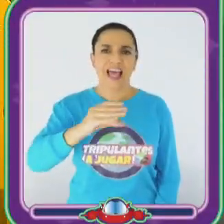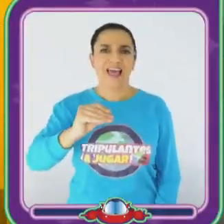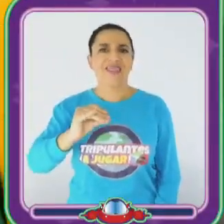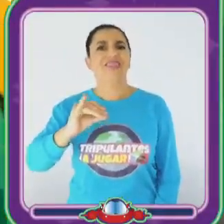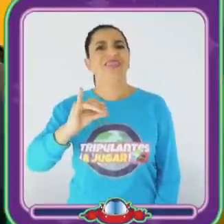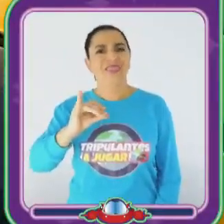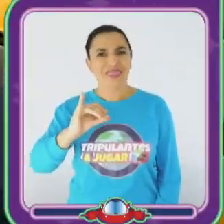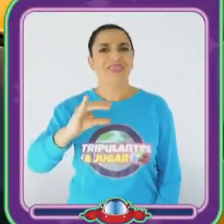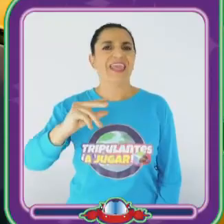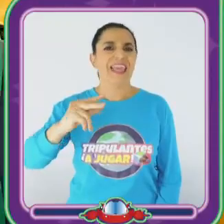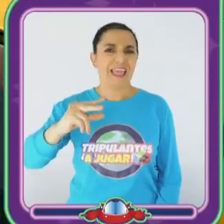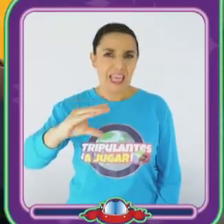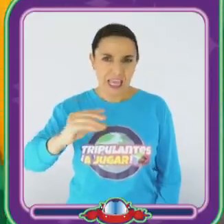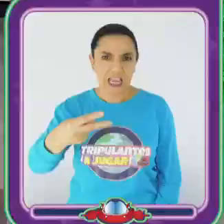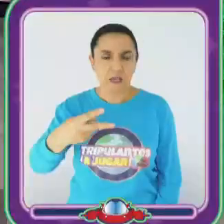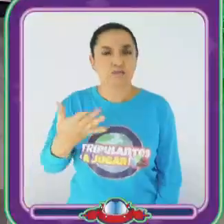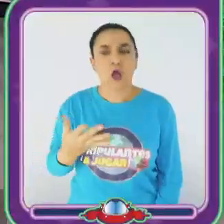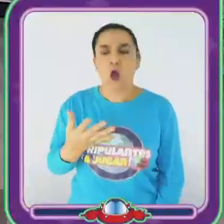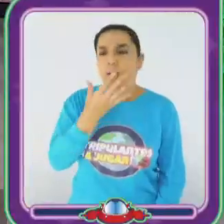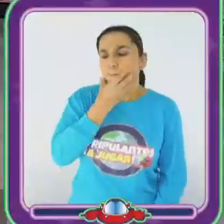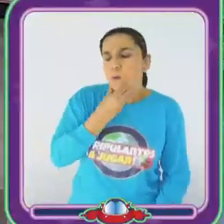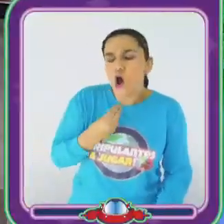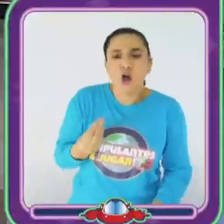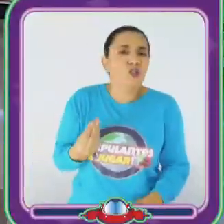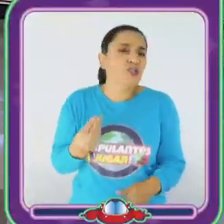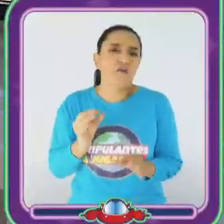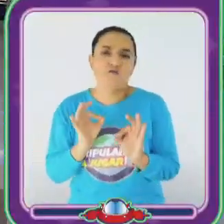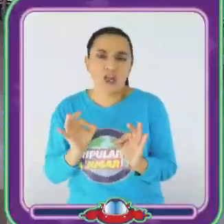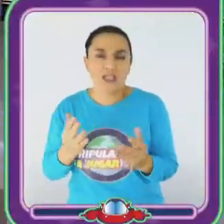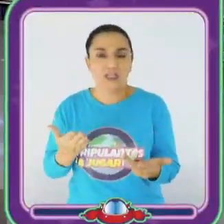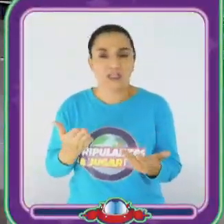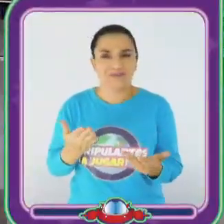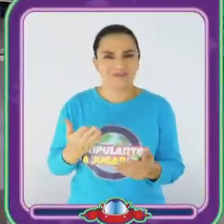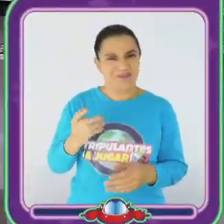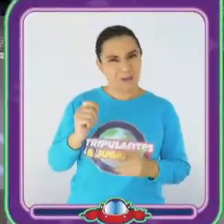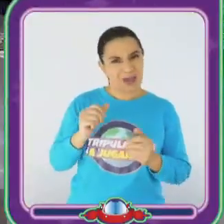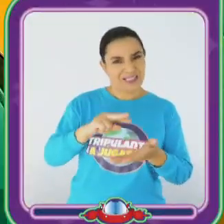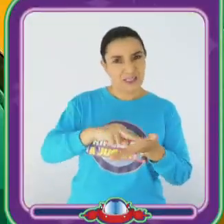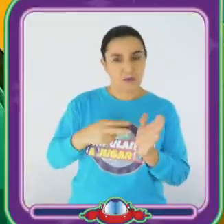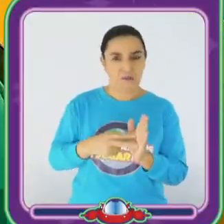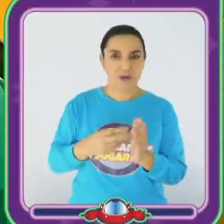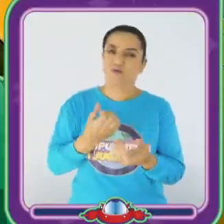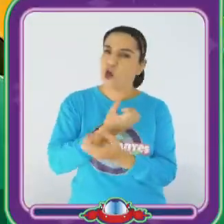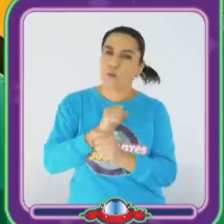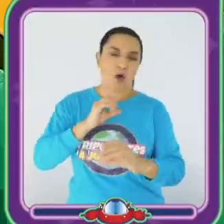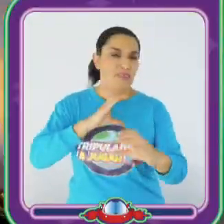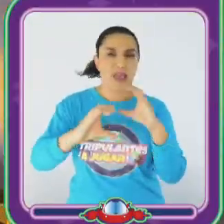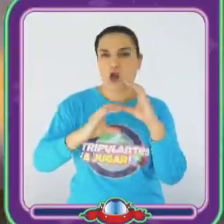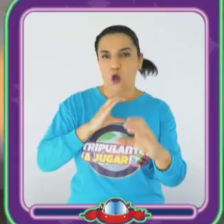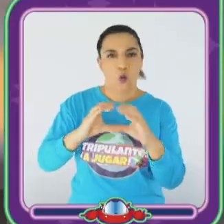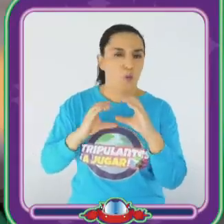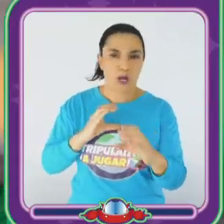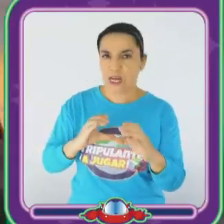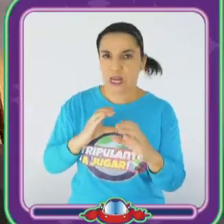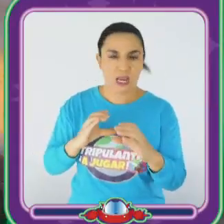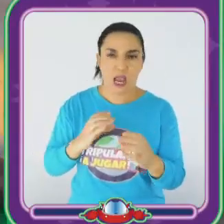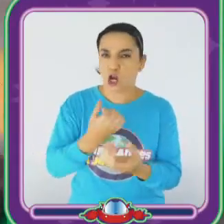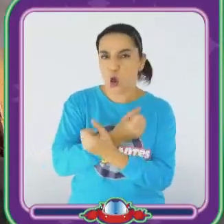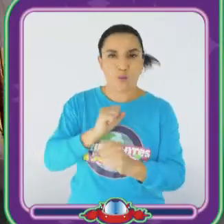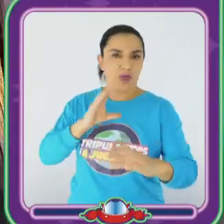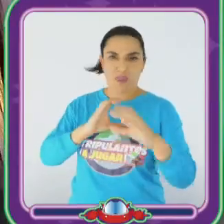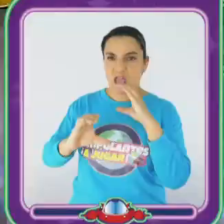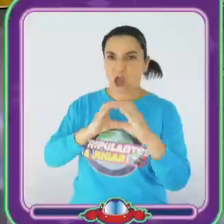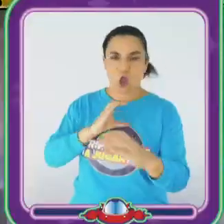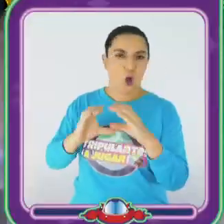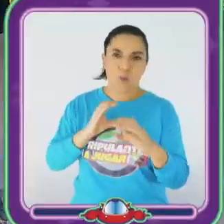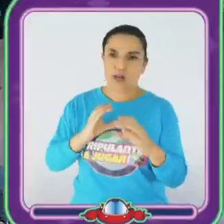Muy hermosa, estaba preciosa. Muy hermosa, muy bonita. Pero parece que había un problema, ¿no? No se podía comunicar,